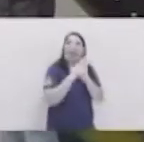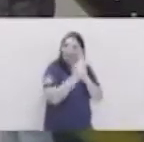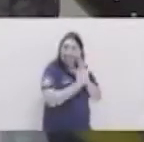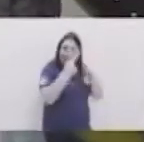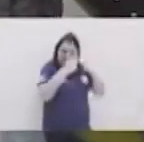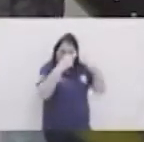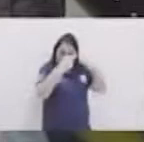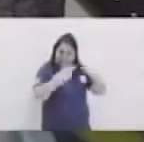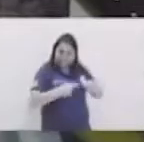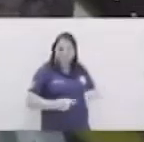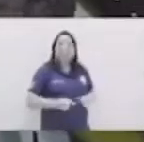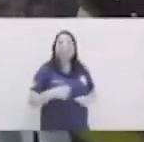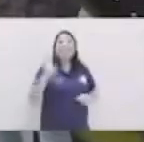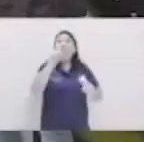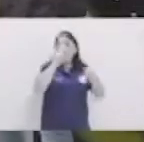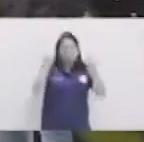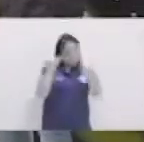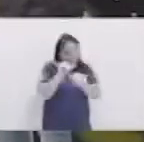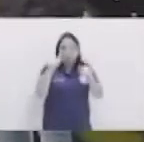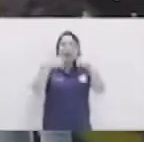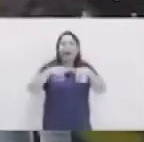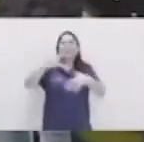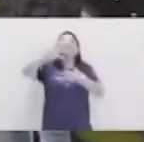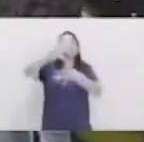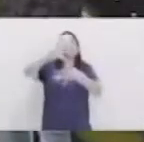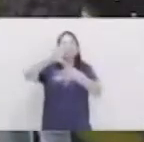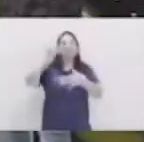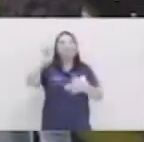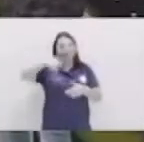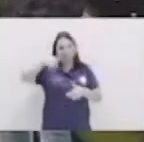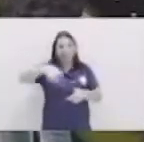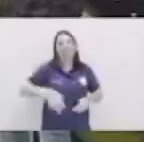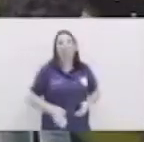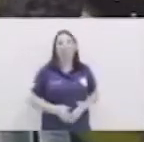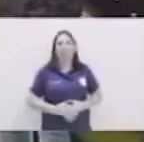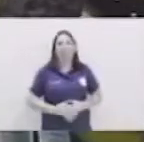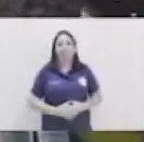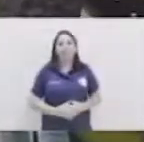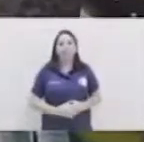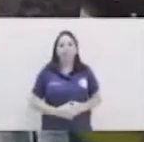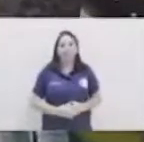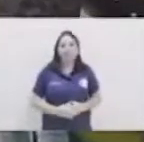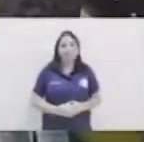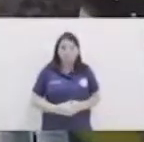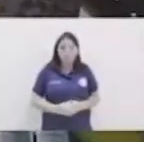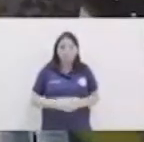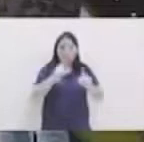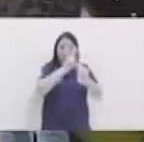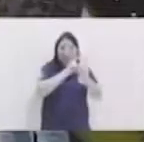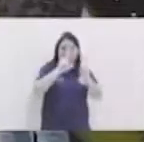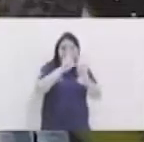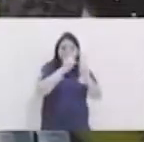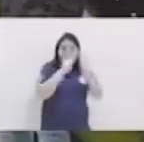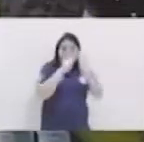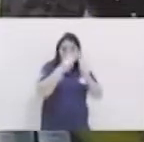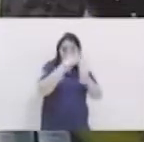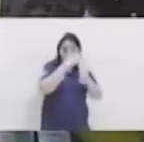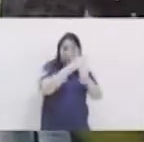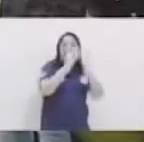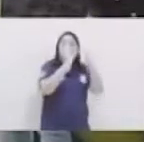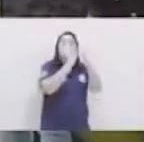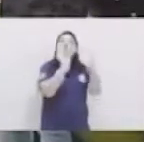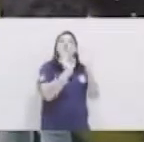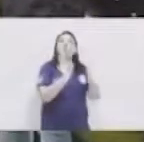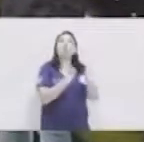de filosofía, de literatura. Asimismo, acá también estas culturas tuvieron su propia forma de registrar su